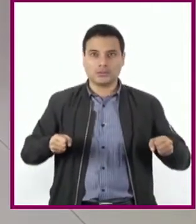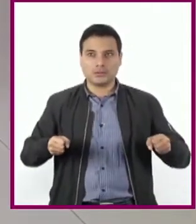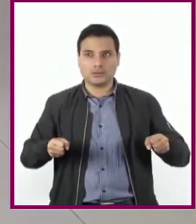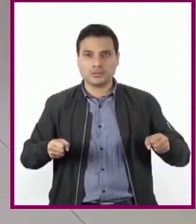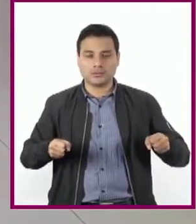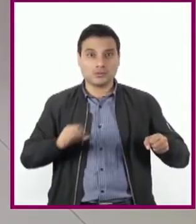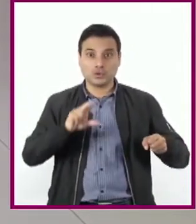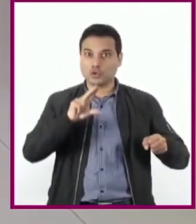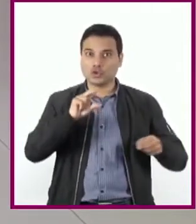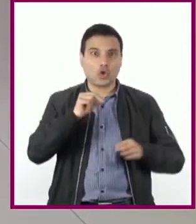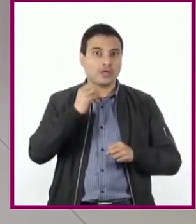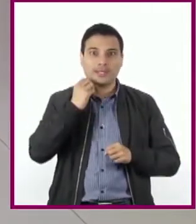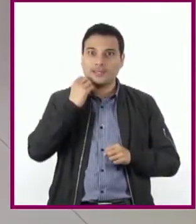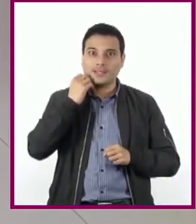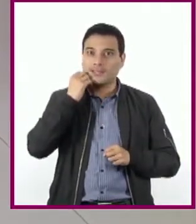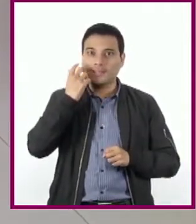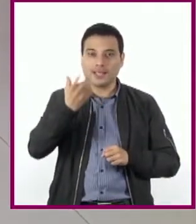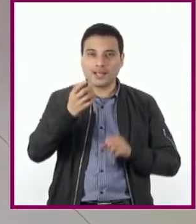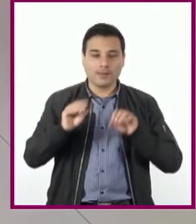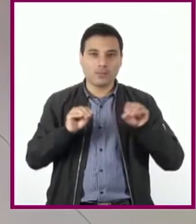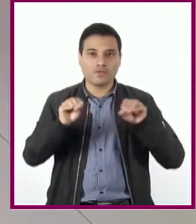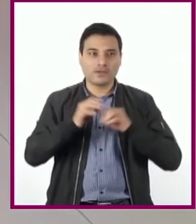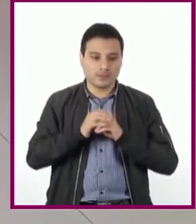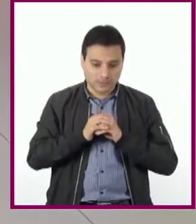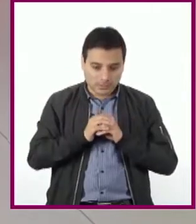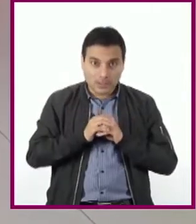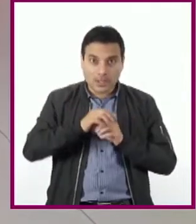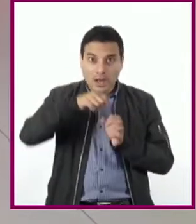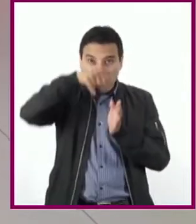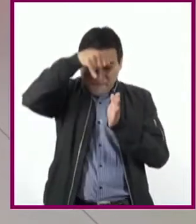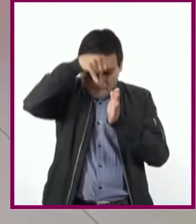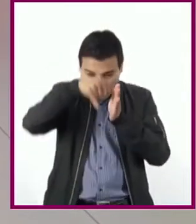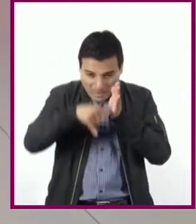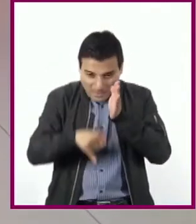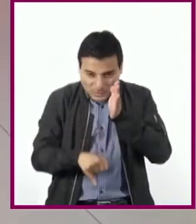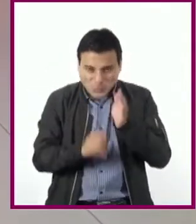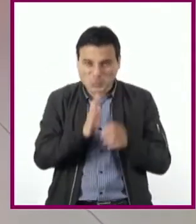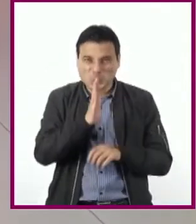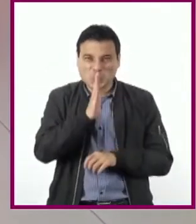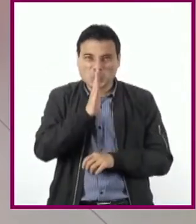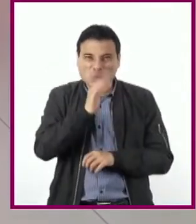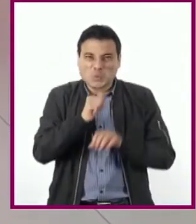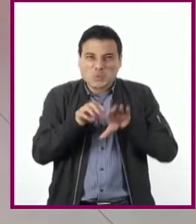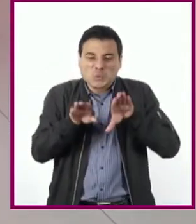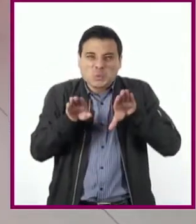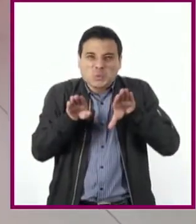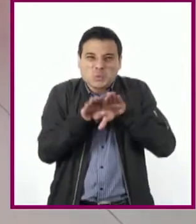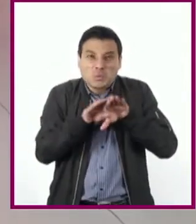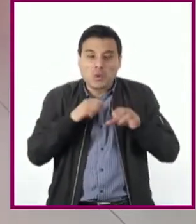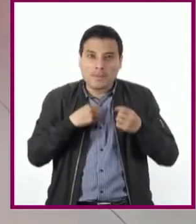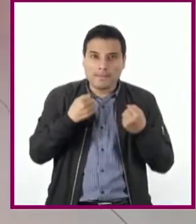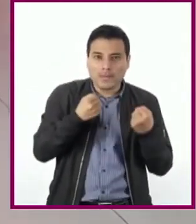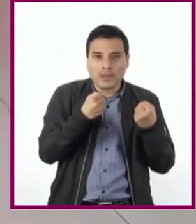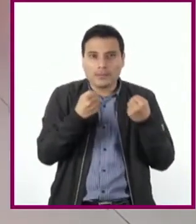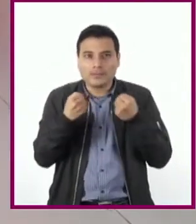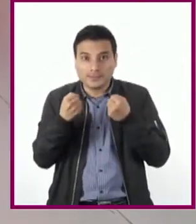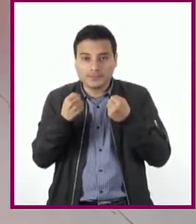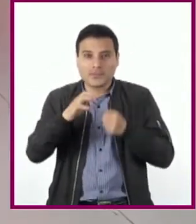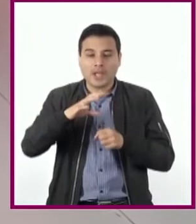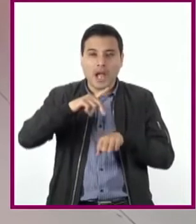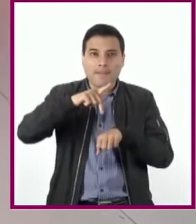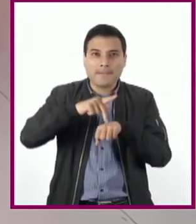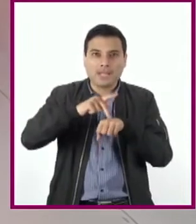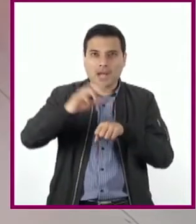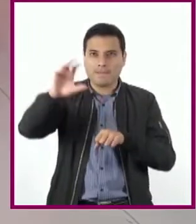Porque le asustan las alturas y además está manejando entre planetas y asteroides. Pero